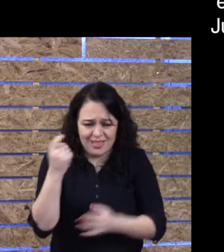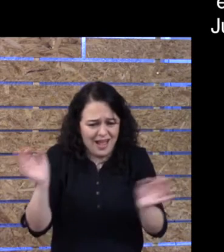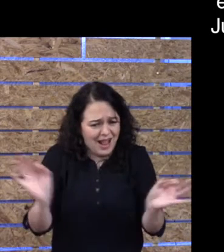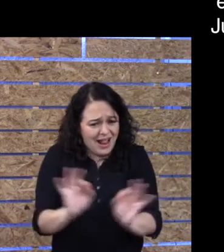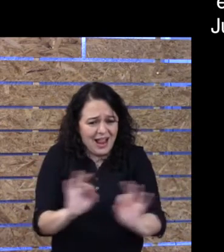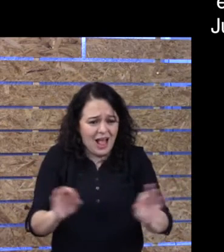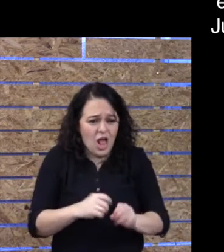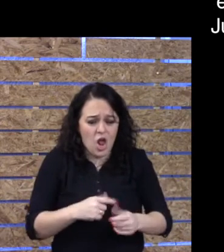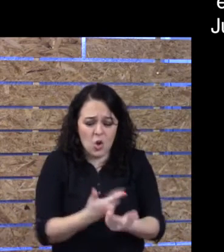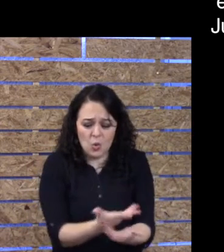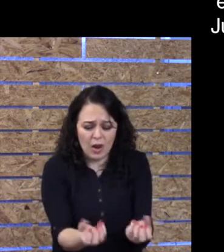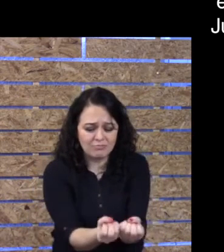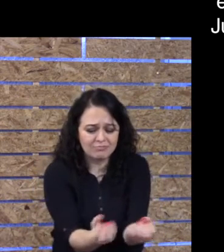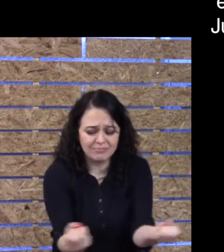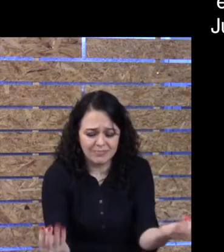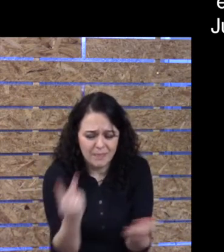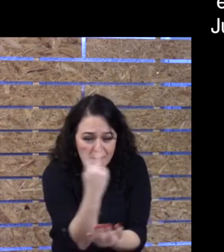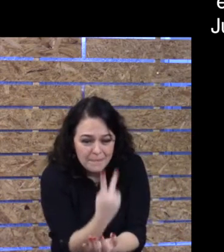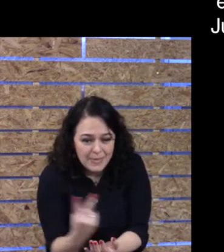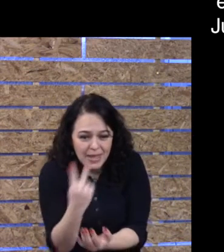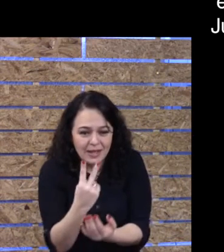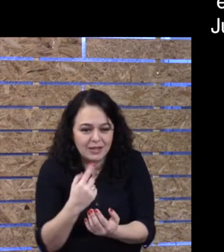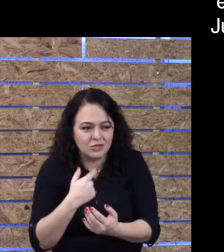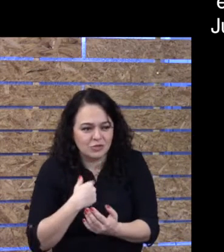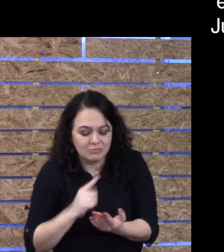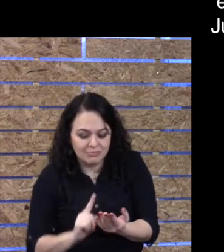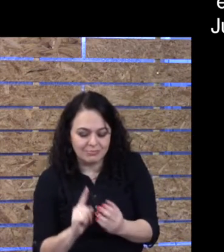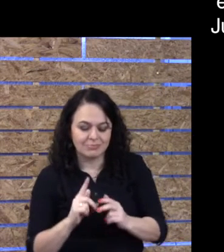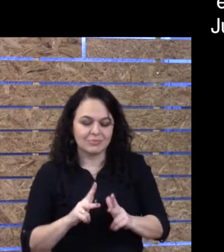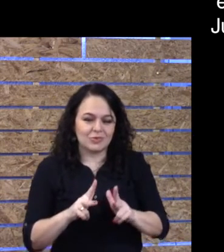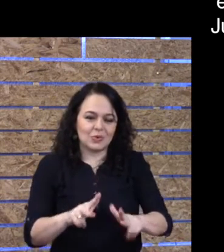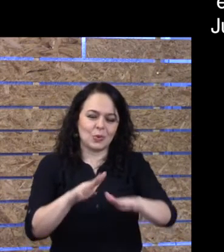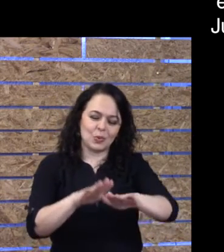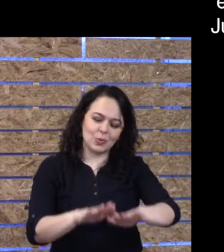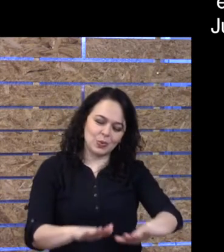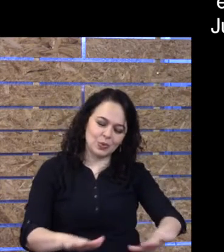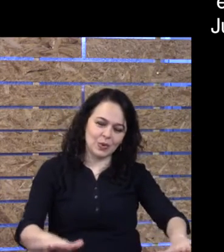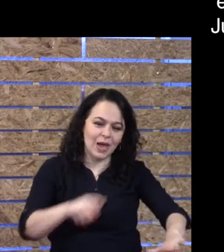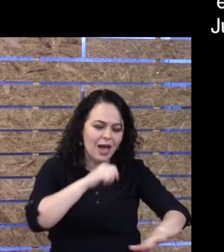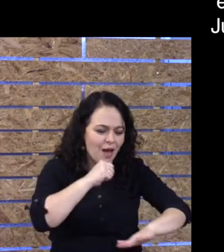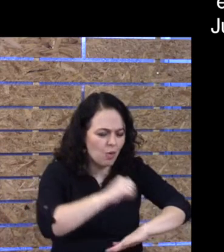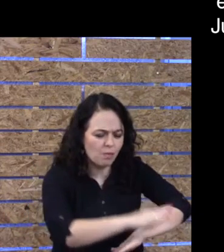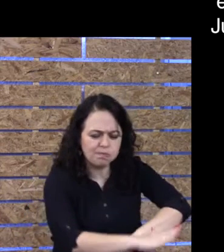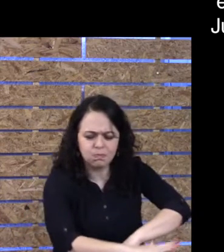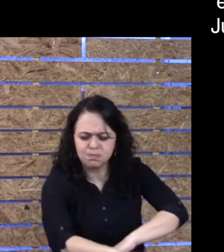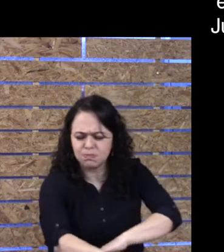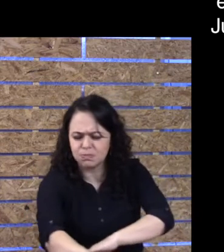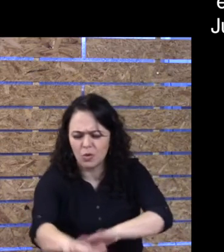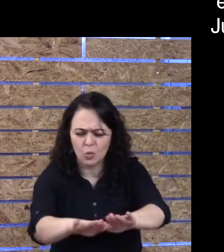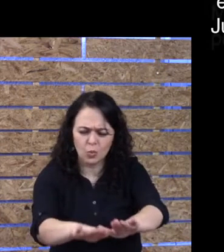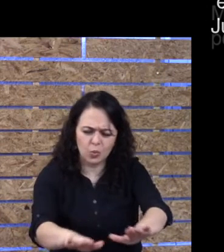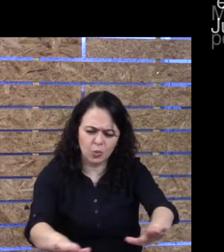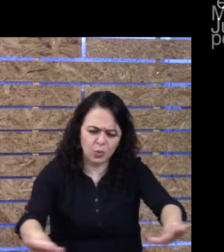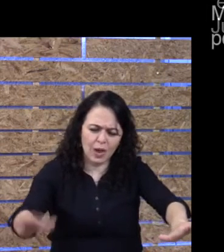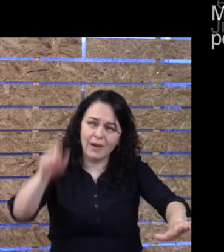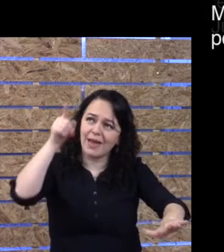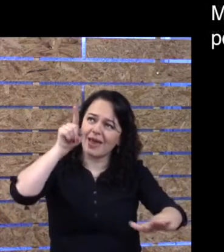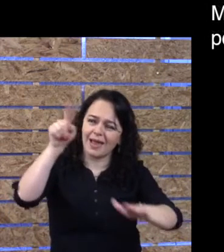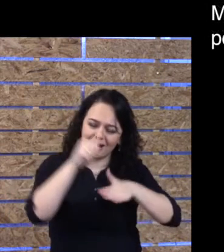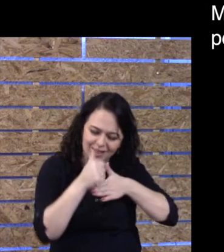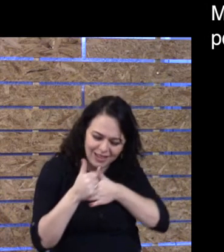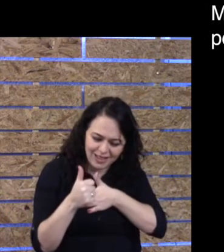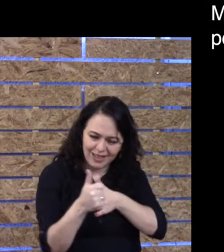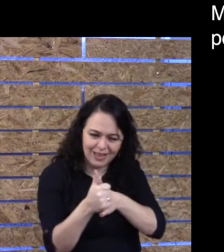En verdes pastos me hace descansar. Junto a tranquilas aguas me conduce, me